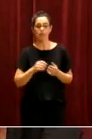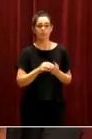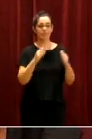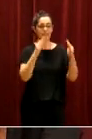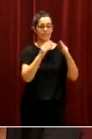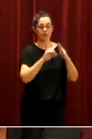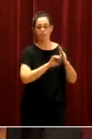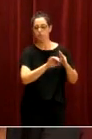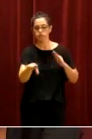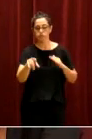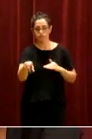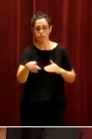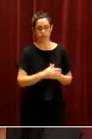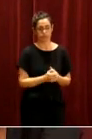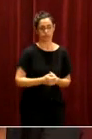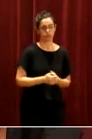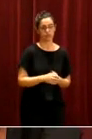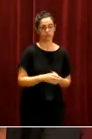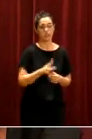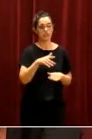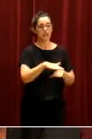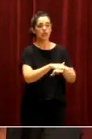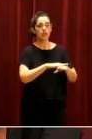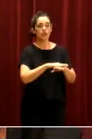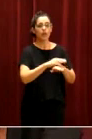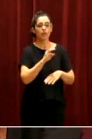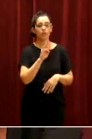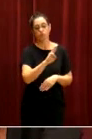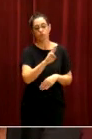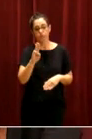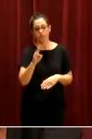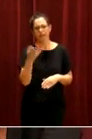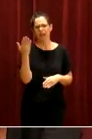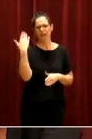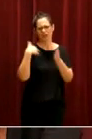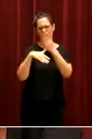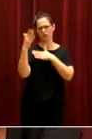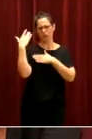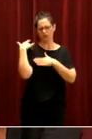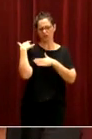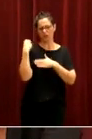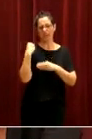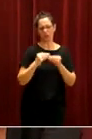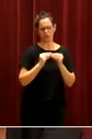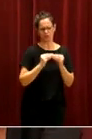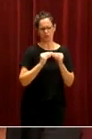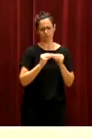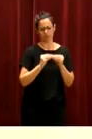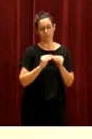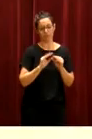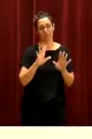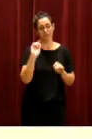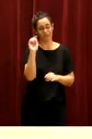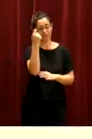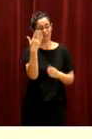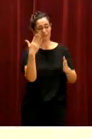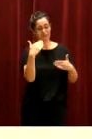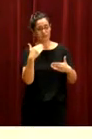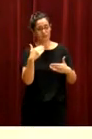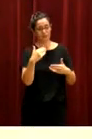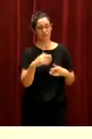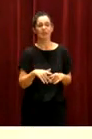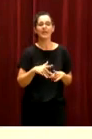delincuentes, como dijo Mari. Y gobiernos del Partido Popular ya elaboraron, aunque sin mucho éxito, esperemos que esta no sea la situación, disposiciones